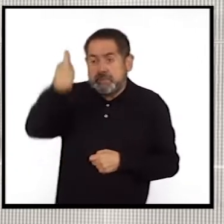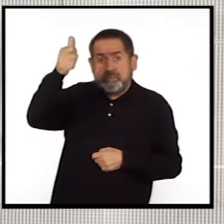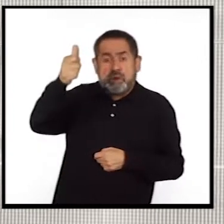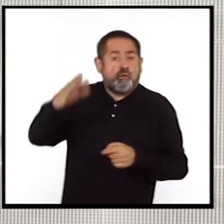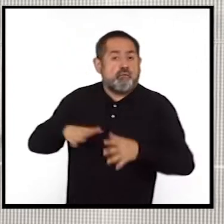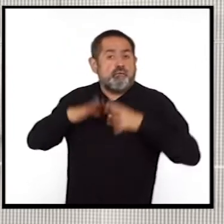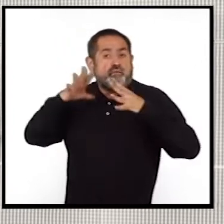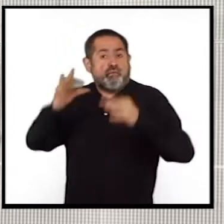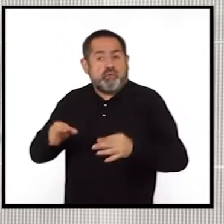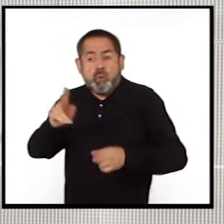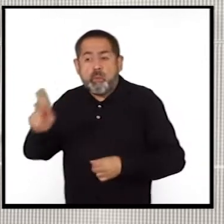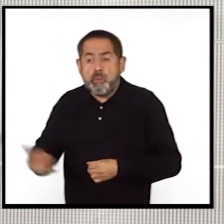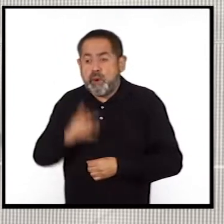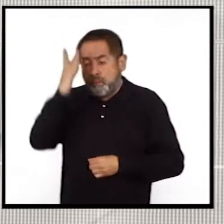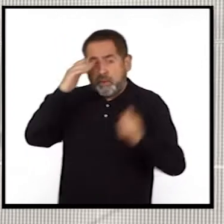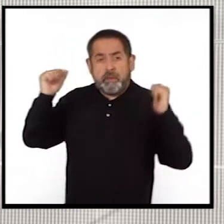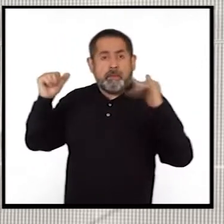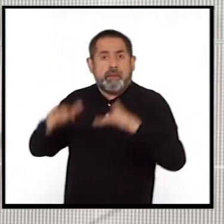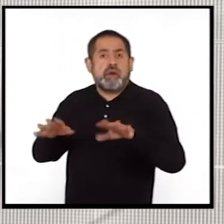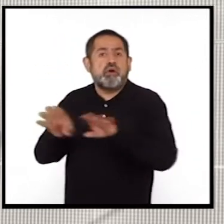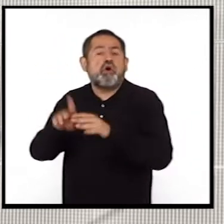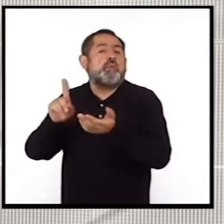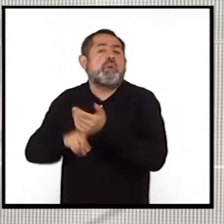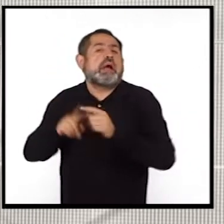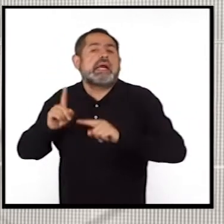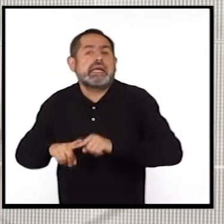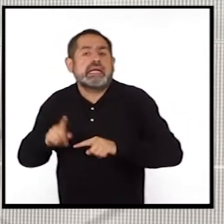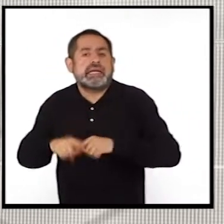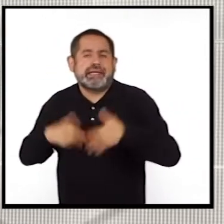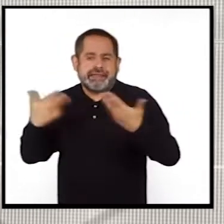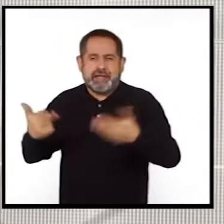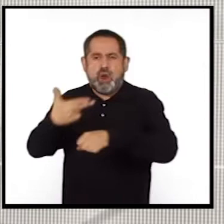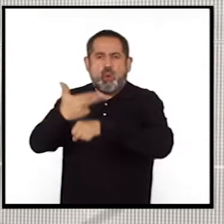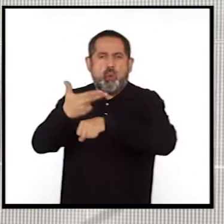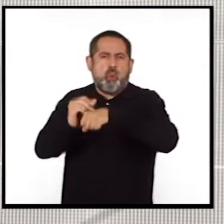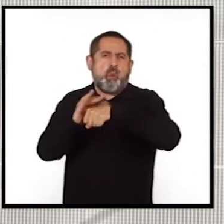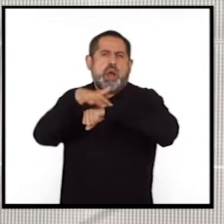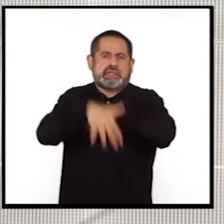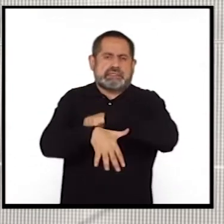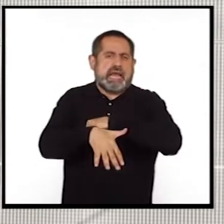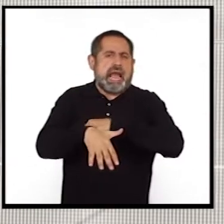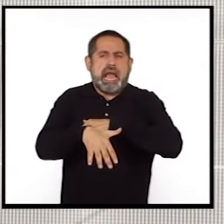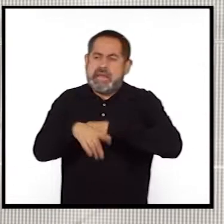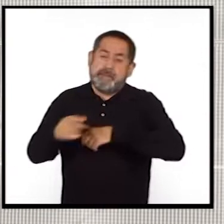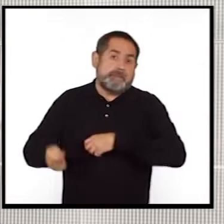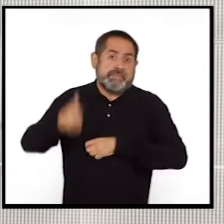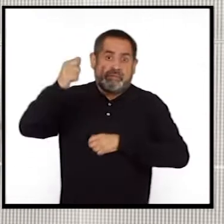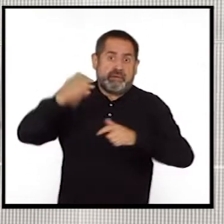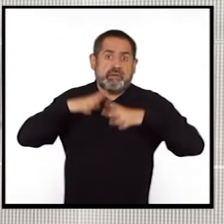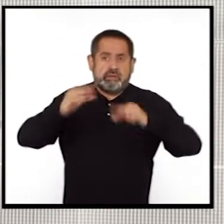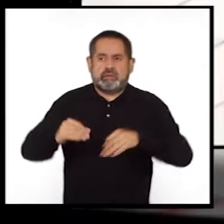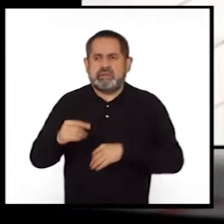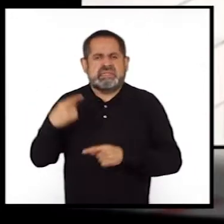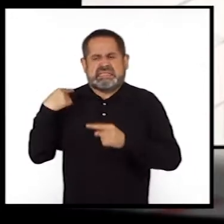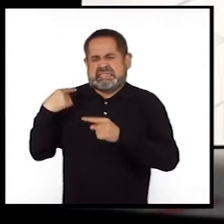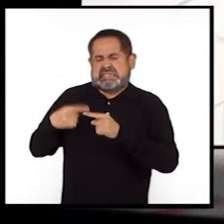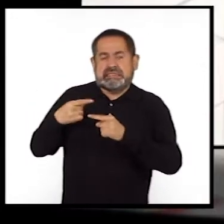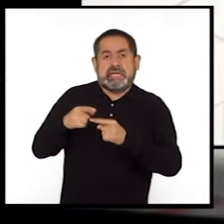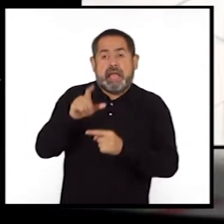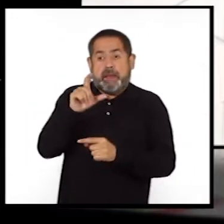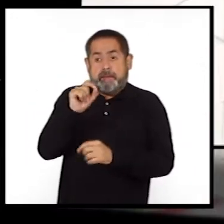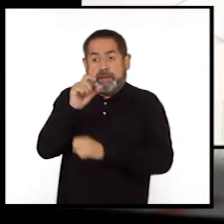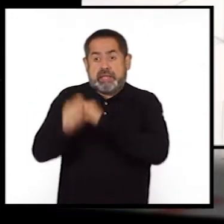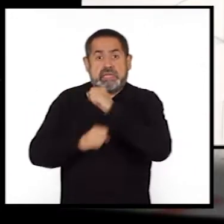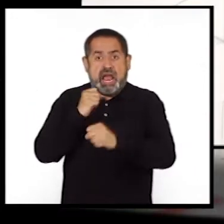Hidalgo al primer pueblo mágico de todo el país desde el 2001. Les estoy hablando de Huasca de Ocampo, quien hace